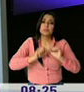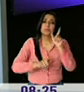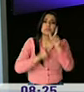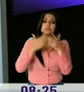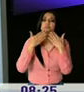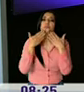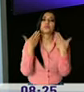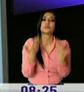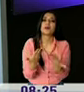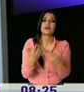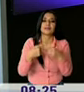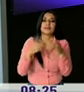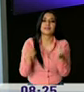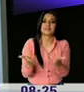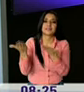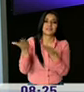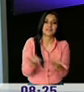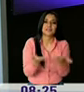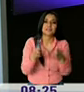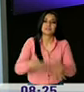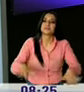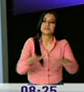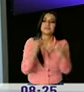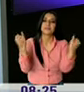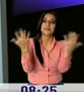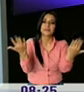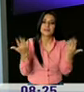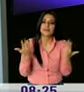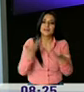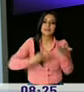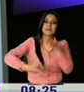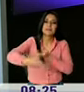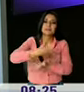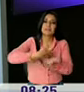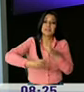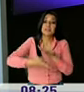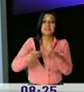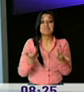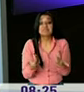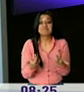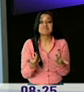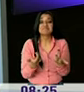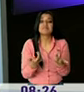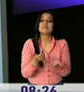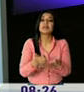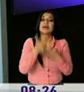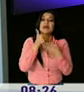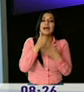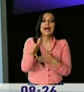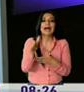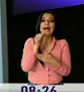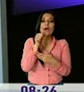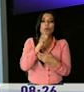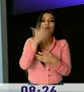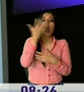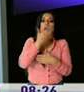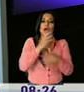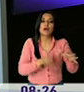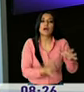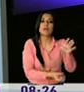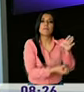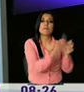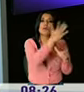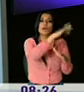estos quiteños, del espacio verde y compartir esas aguitas que a uno le pueden hacer bien, aguas volcánicas de El